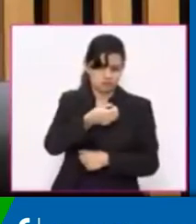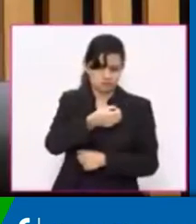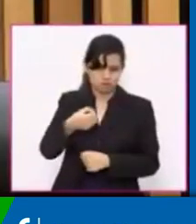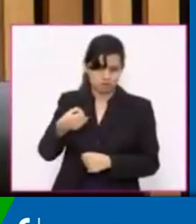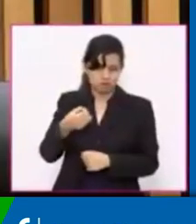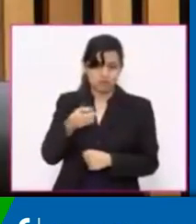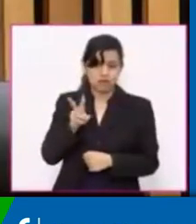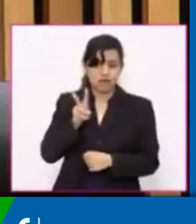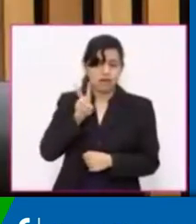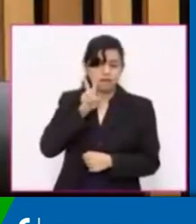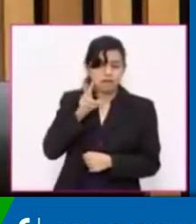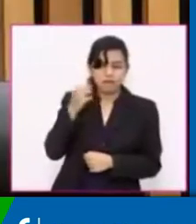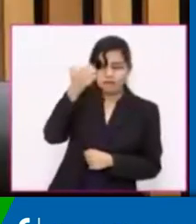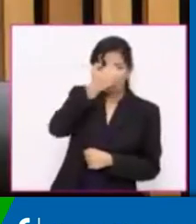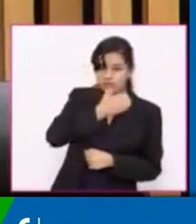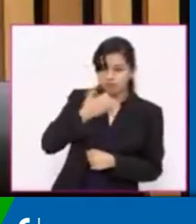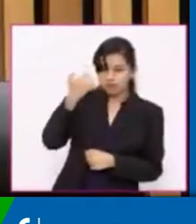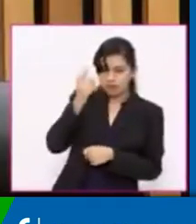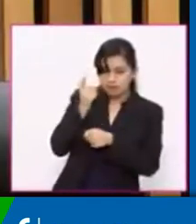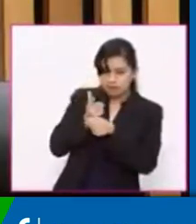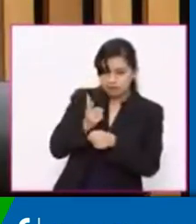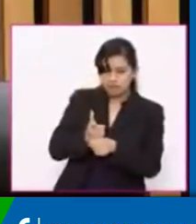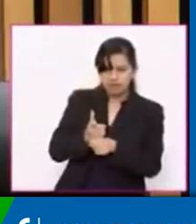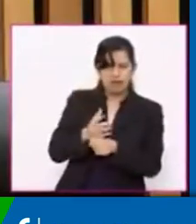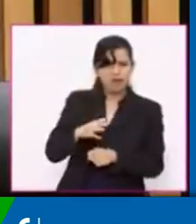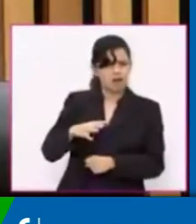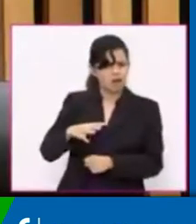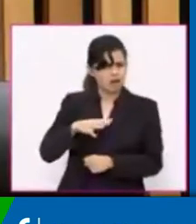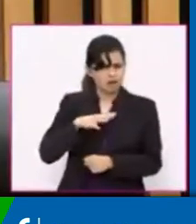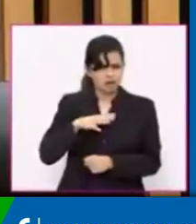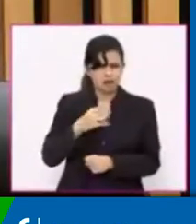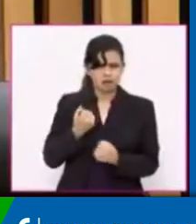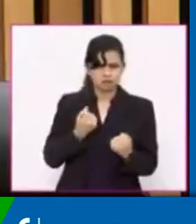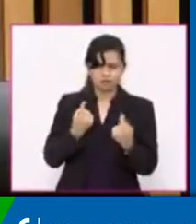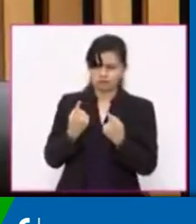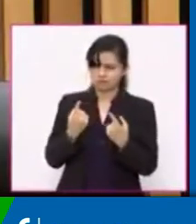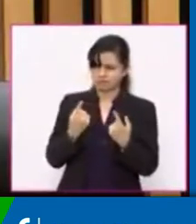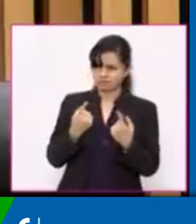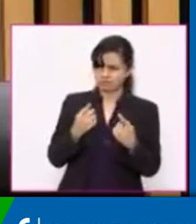Encontramos cosas pues extraordinarias, sí,